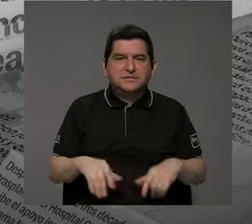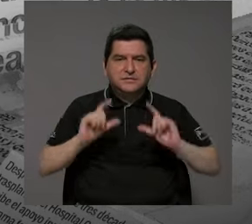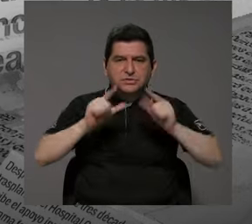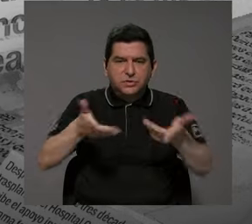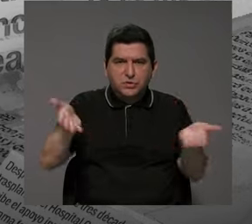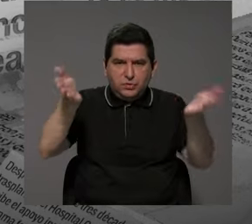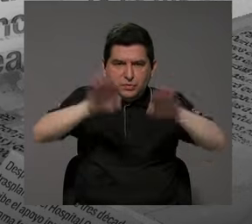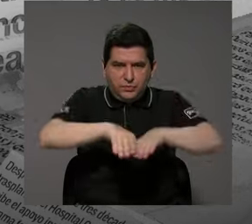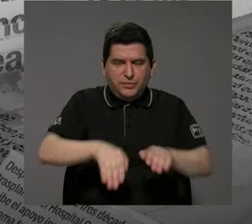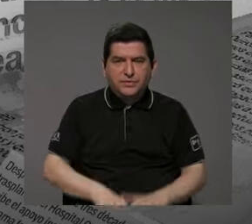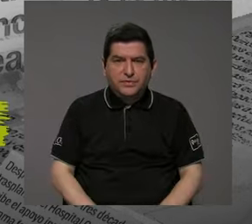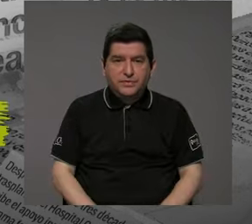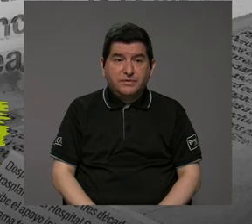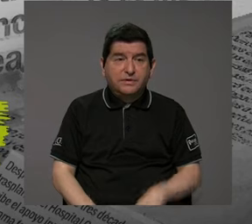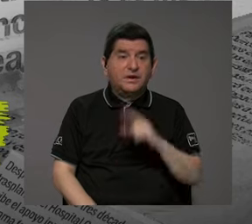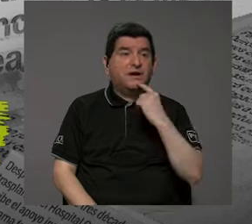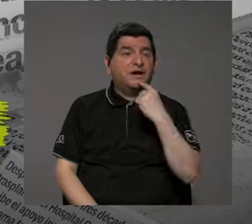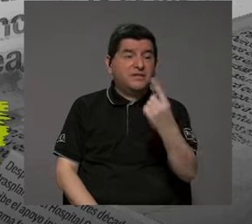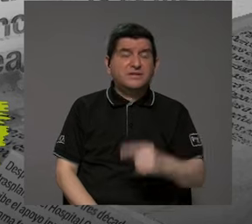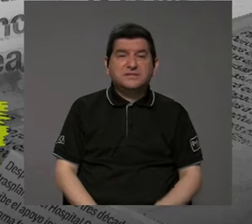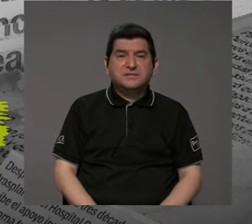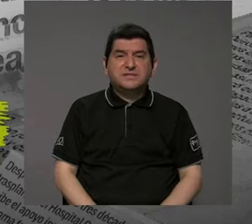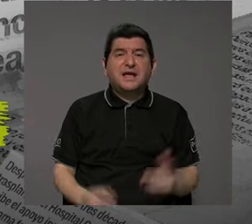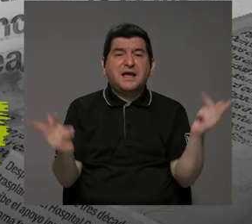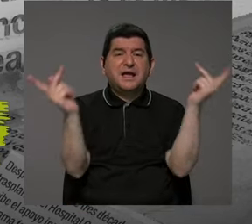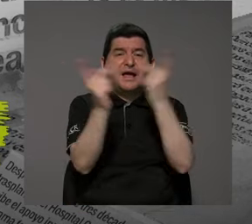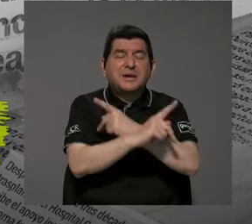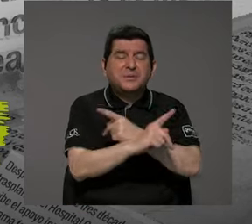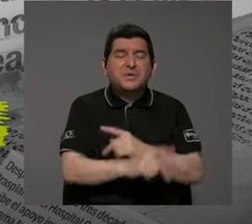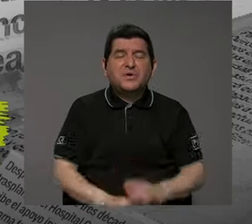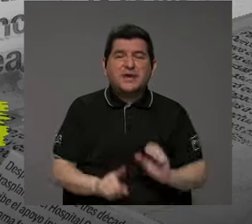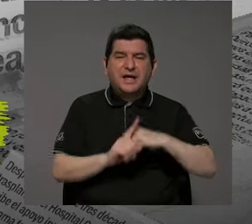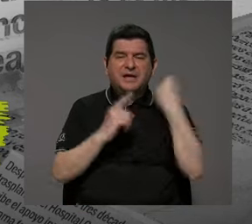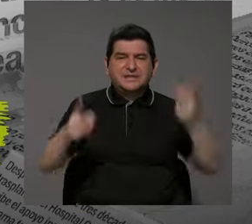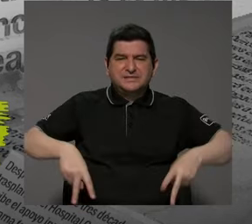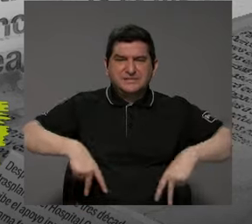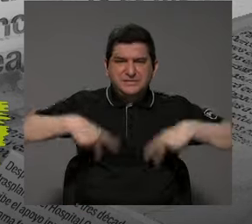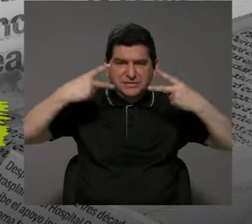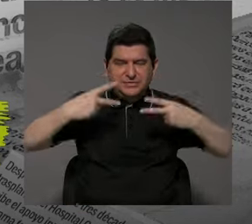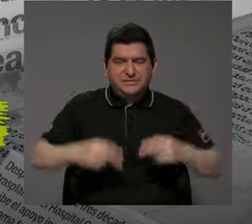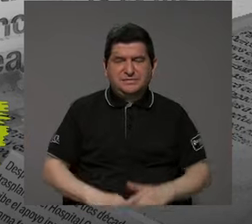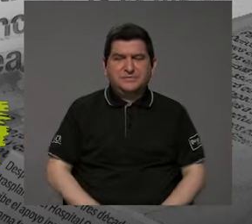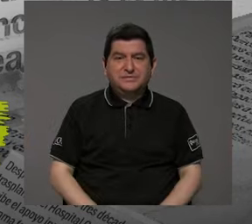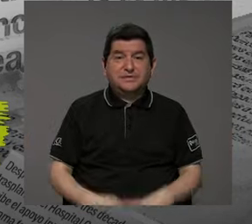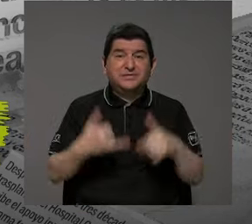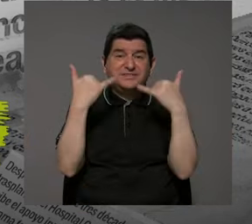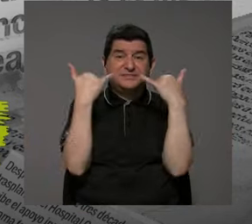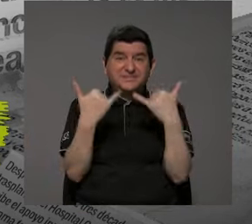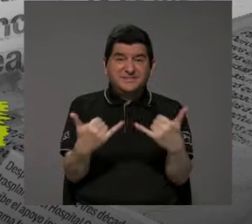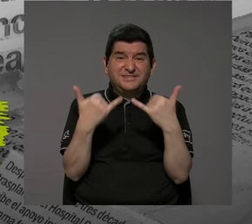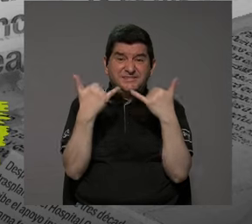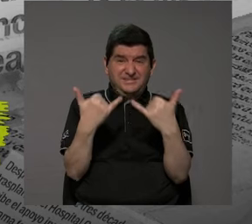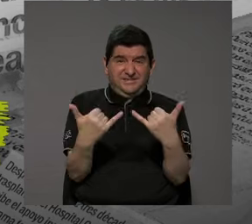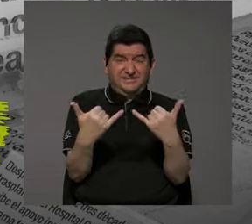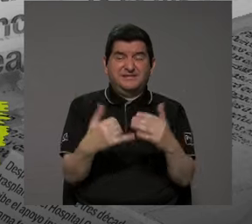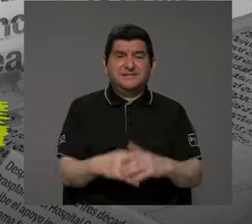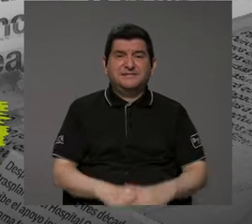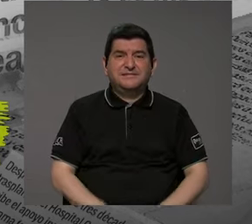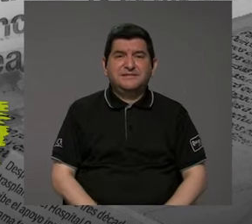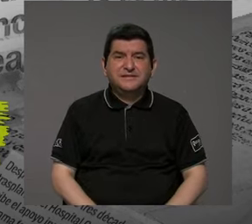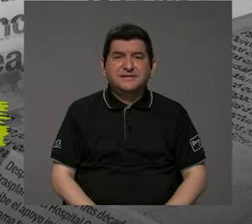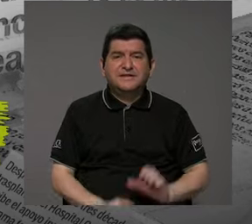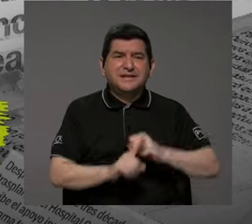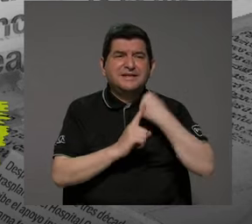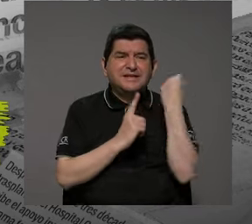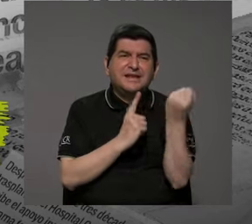relleno sanitario lo que nos dicen es vino emporar nuestras condiciones de vida que ya de por sí estaban ahí eh en